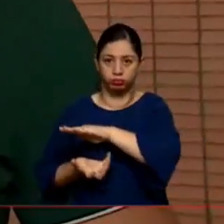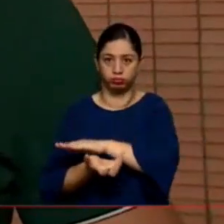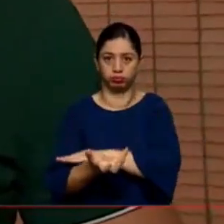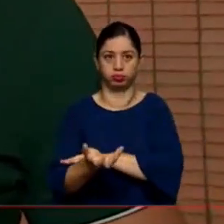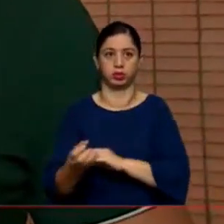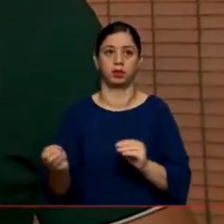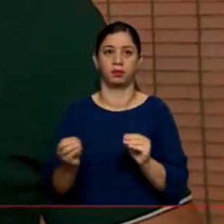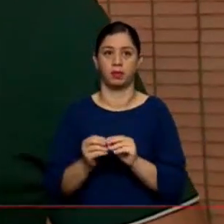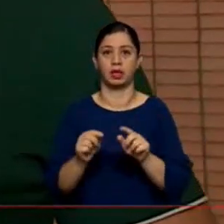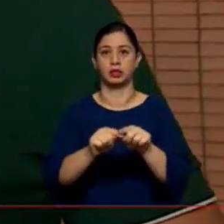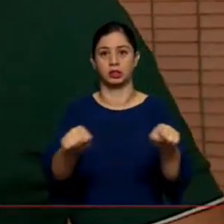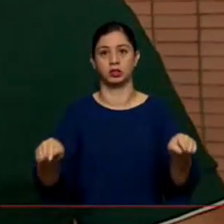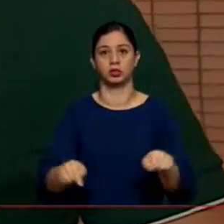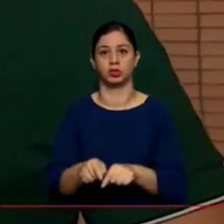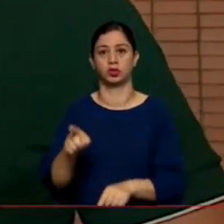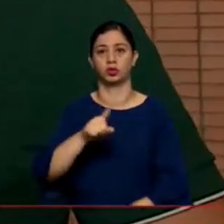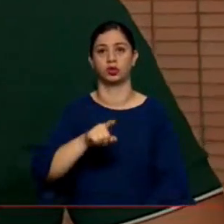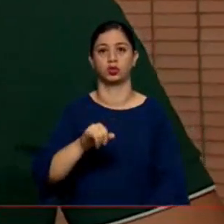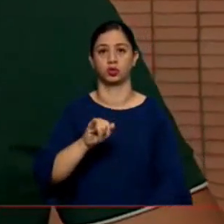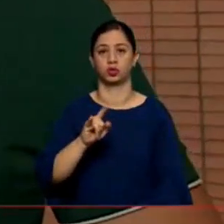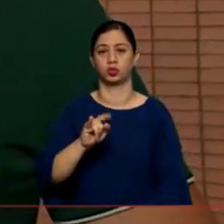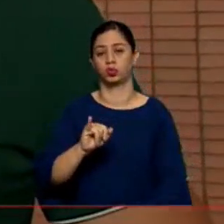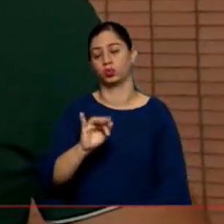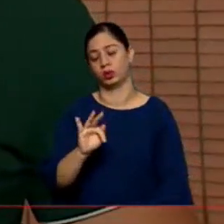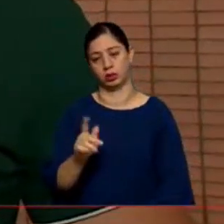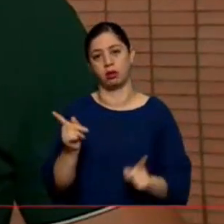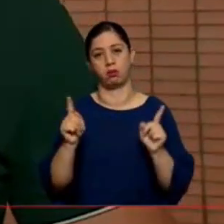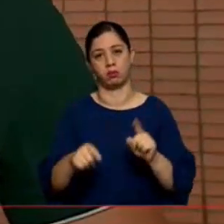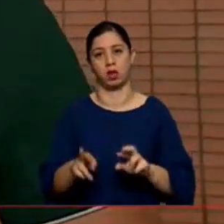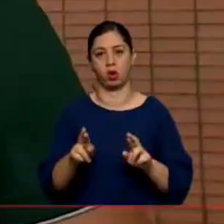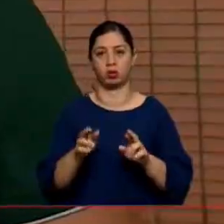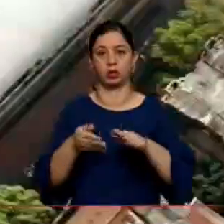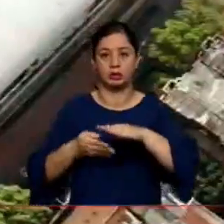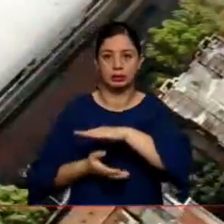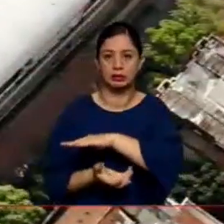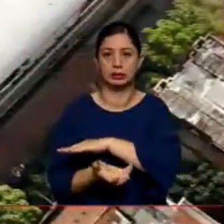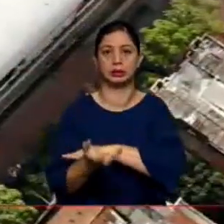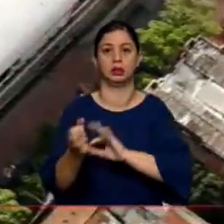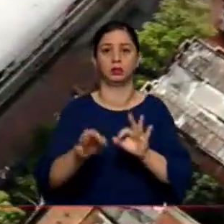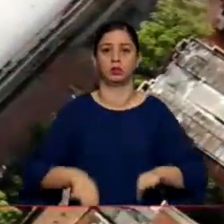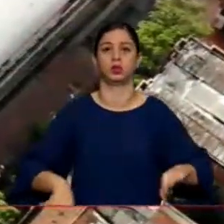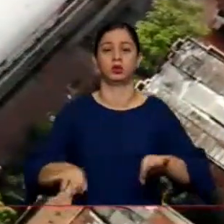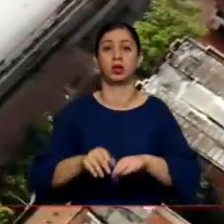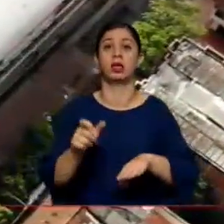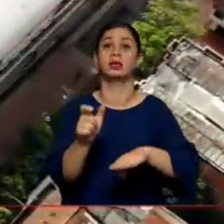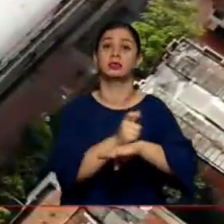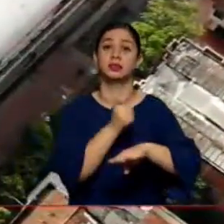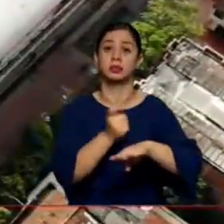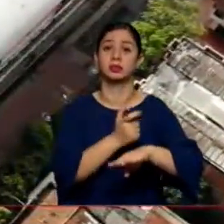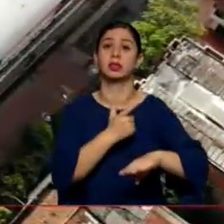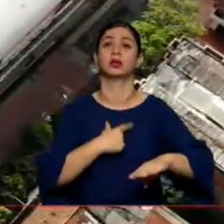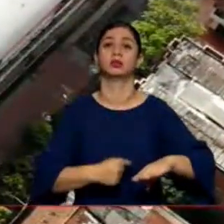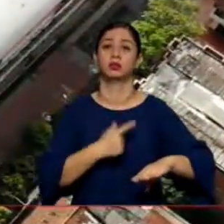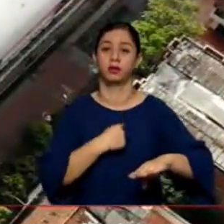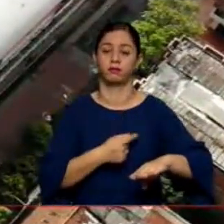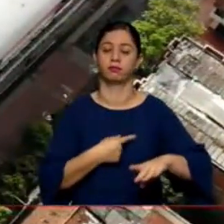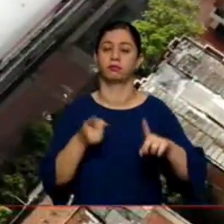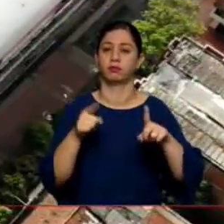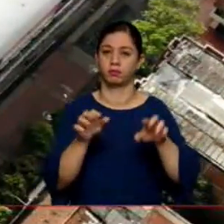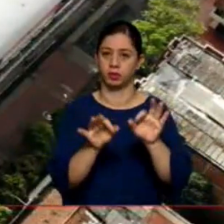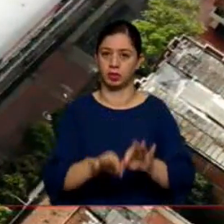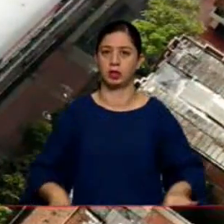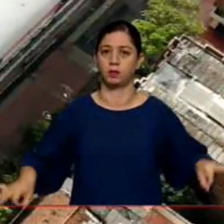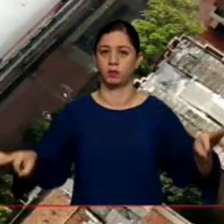de las suites, que también están habilitados, lo cual también esperamos tengan una afluencia bien importante. El San Fernandino también contará con algunas